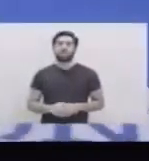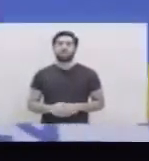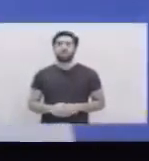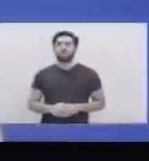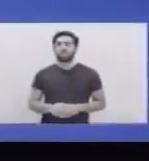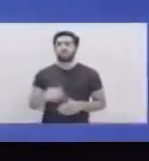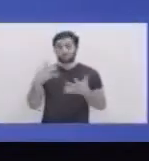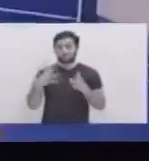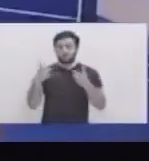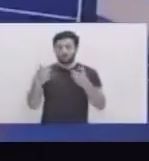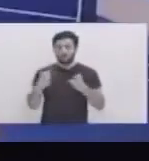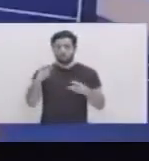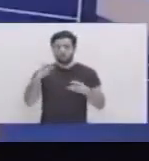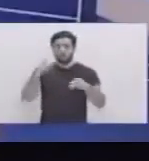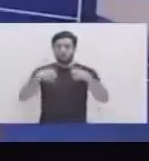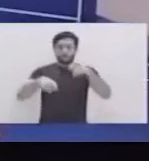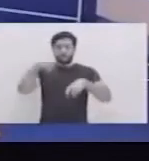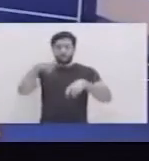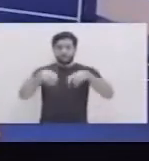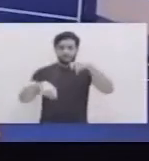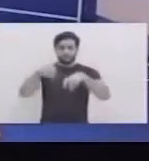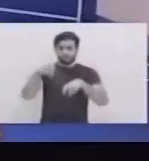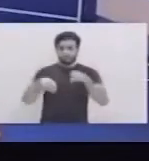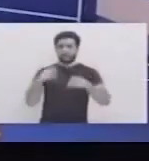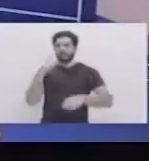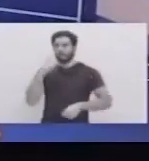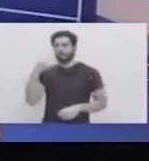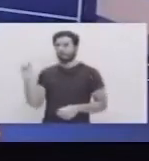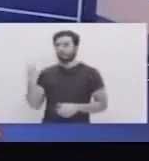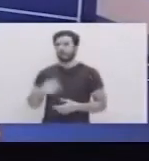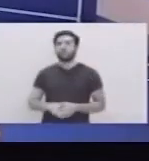Sigo. Voy elevando pierna.